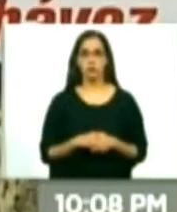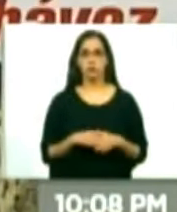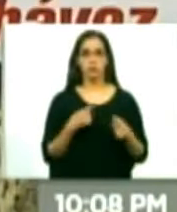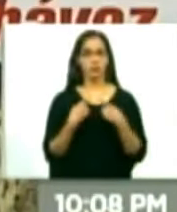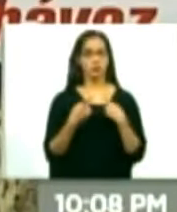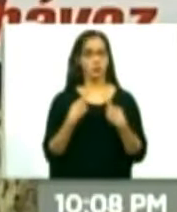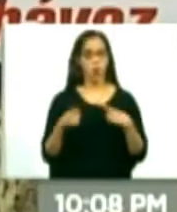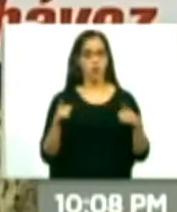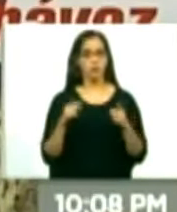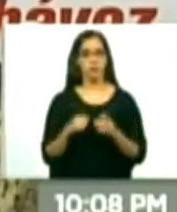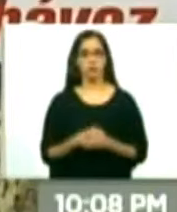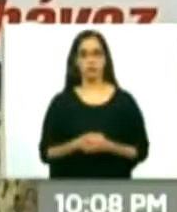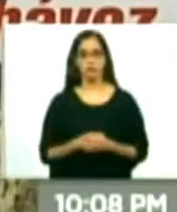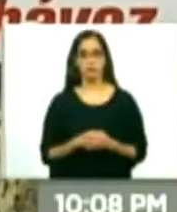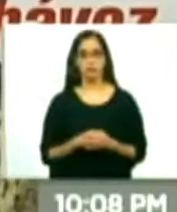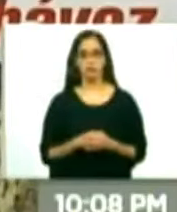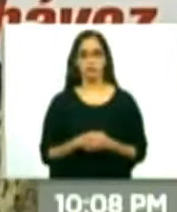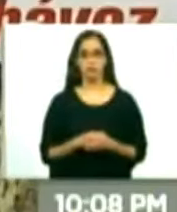cosas.